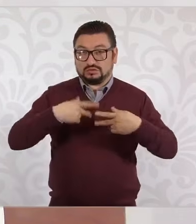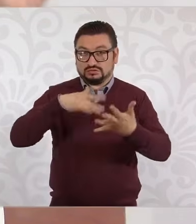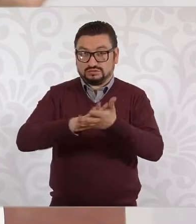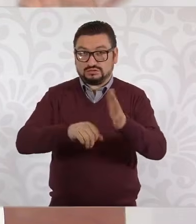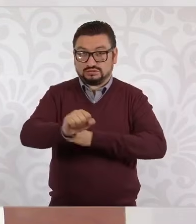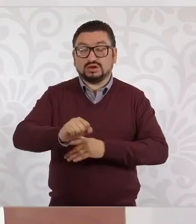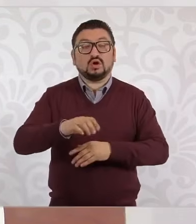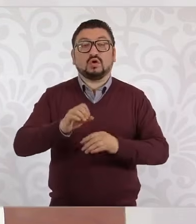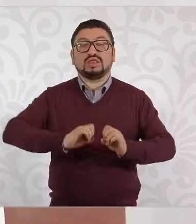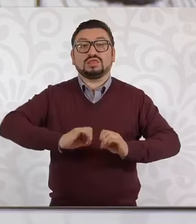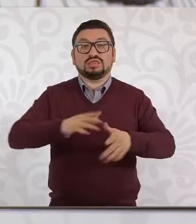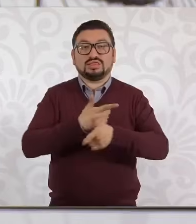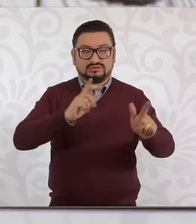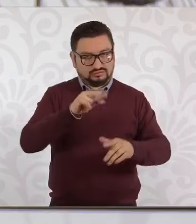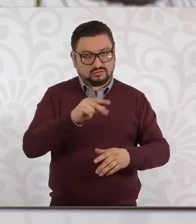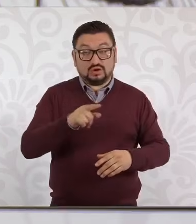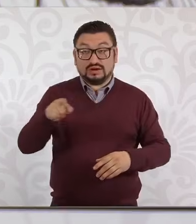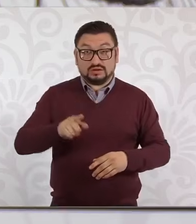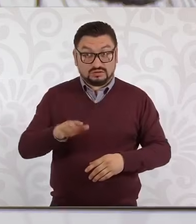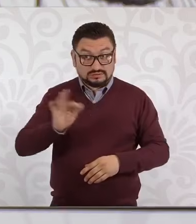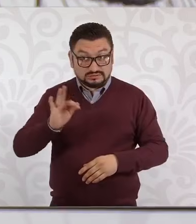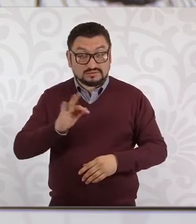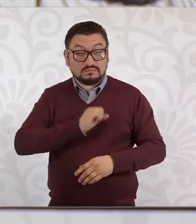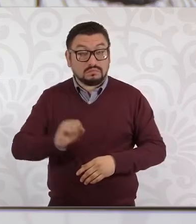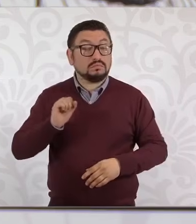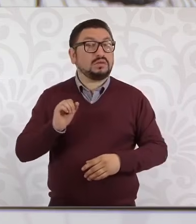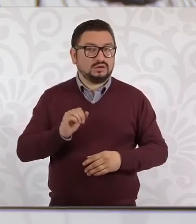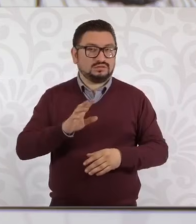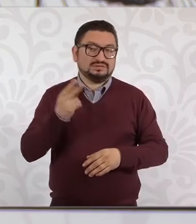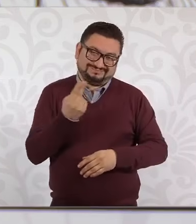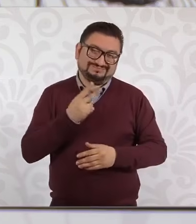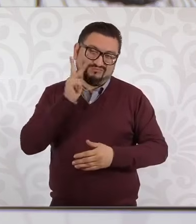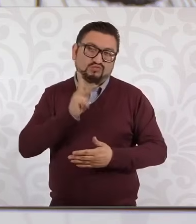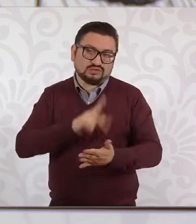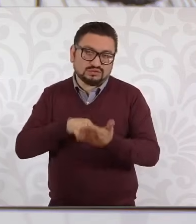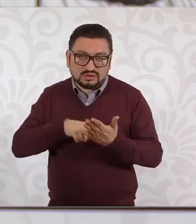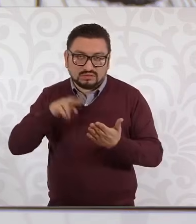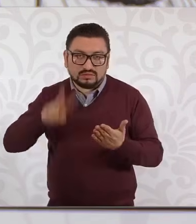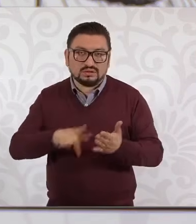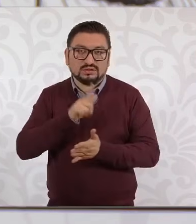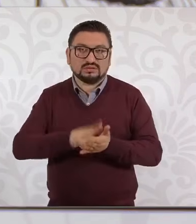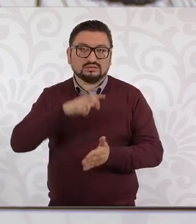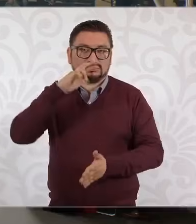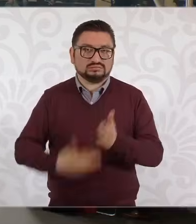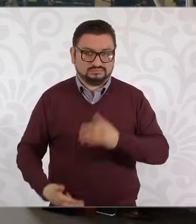Digo presuntos porque pues tiene que probarse que en efecto cometieron un delito.